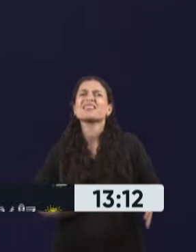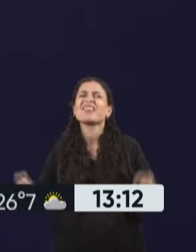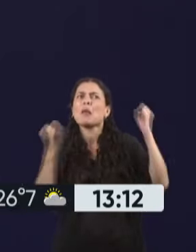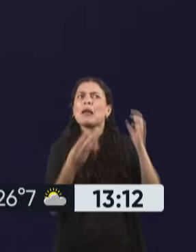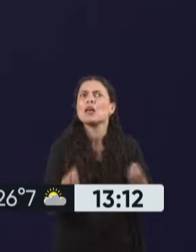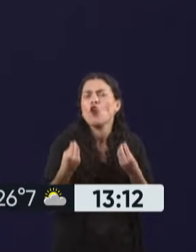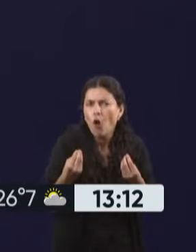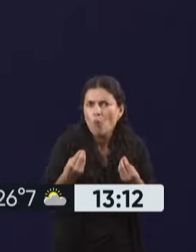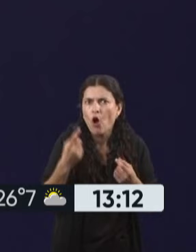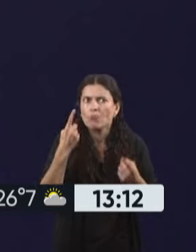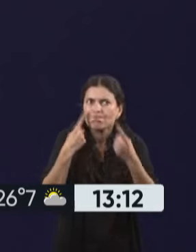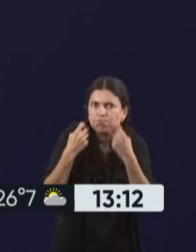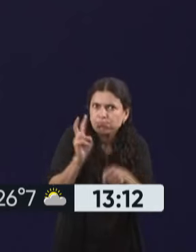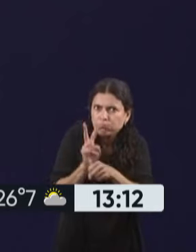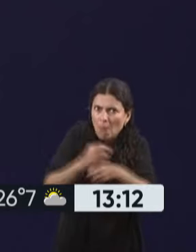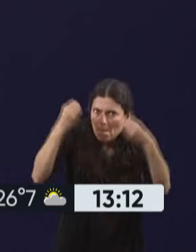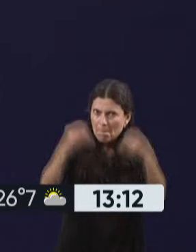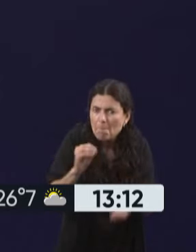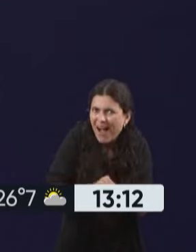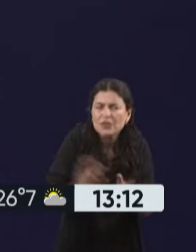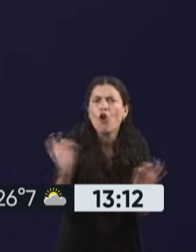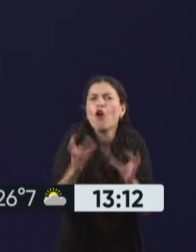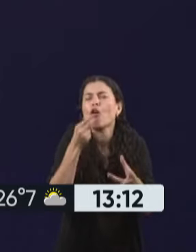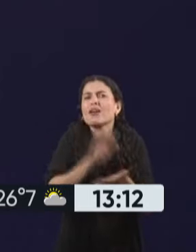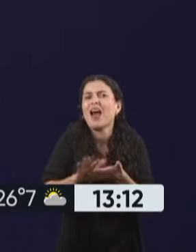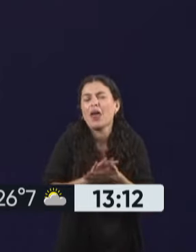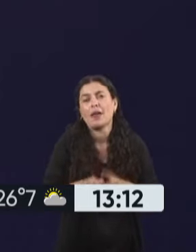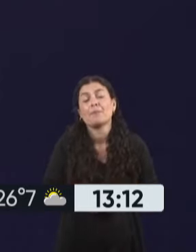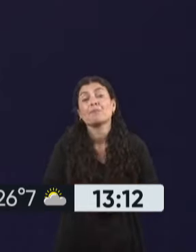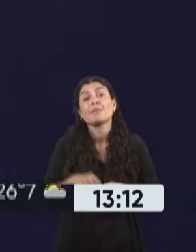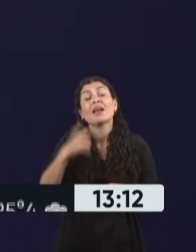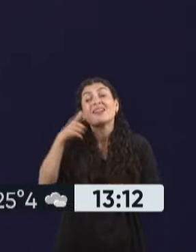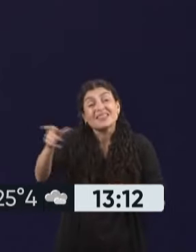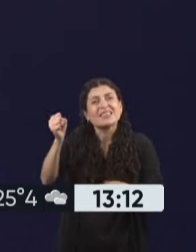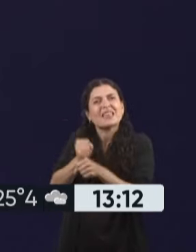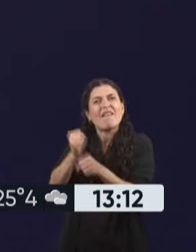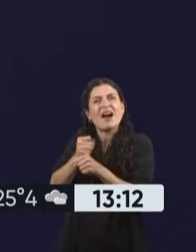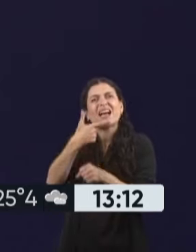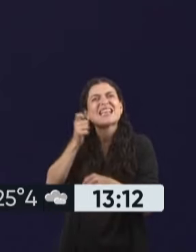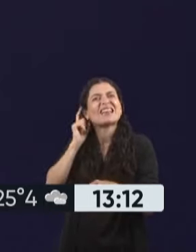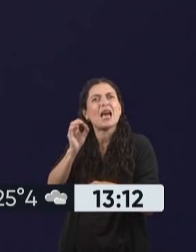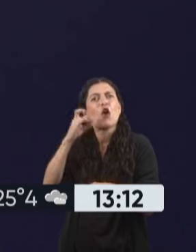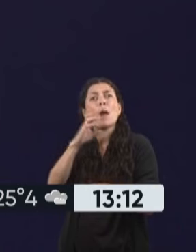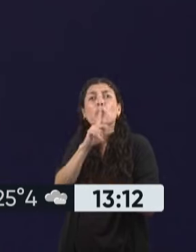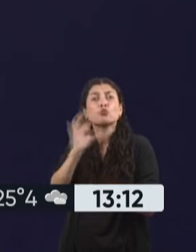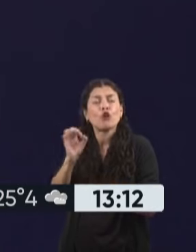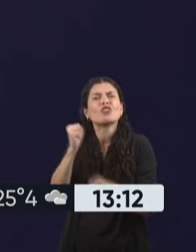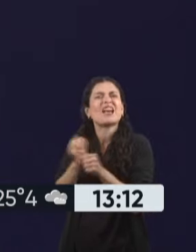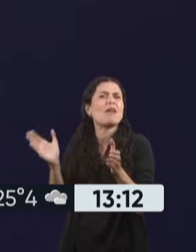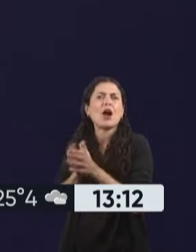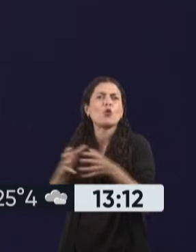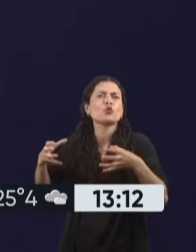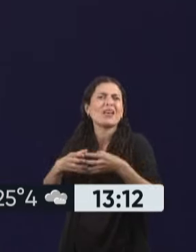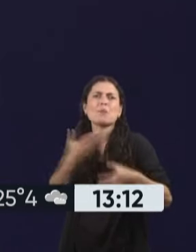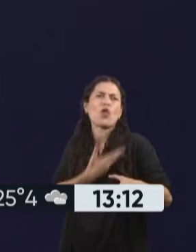es obviamente una decisión del presidente, pues son colaboradores directos y es una decisión del presidente que entiendo que no tiene ninguna intención de hacer ningún